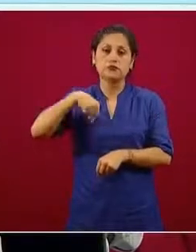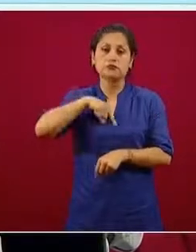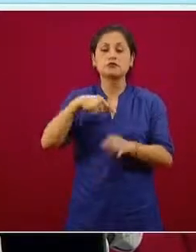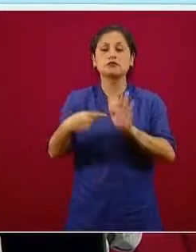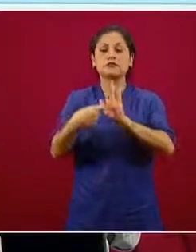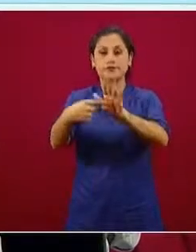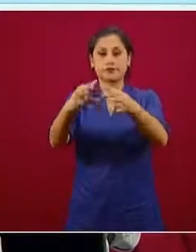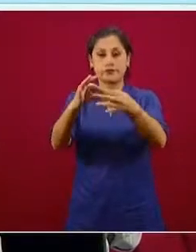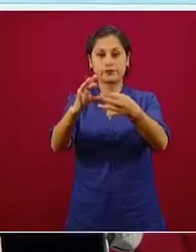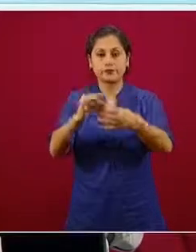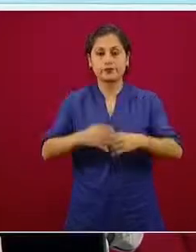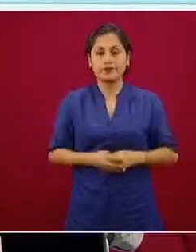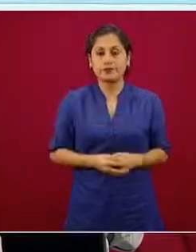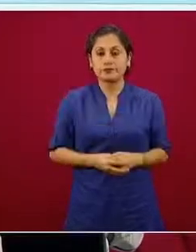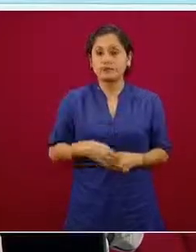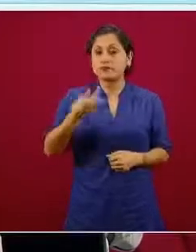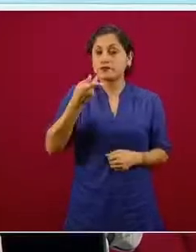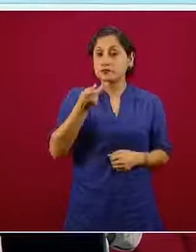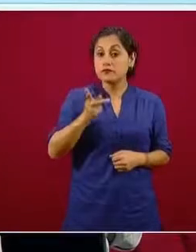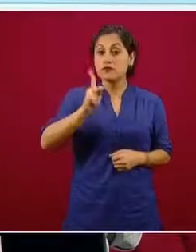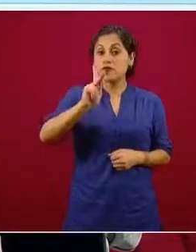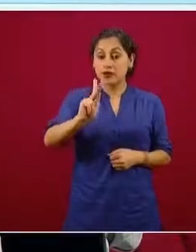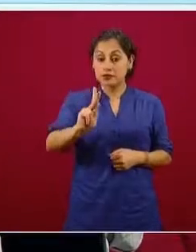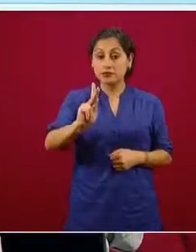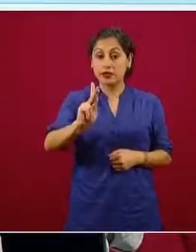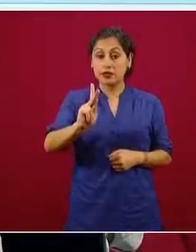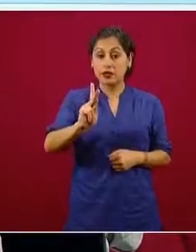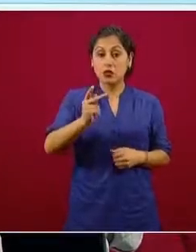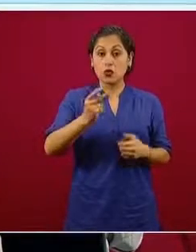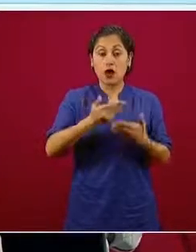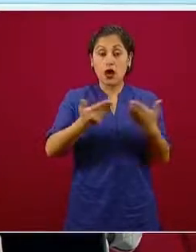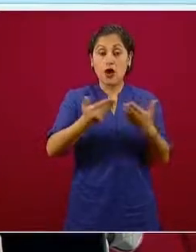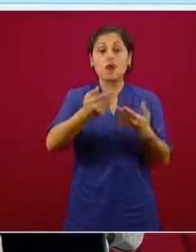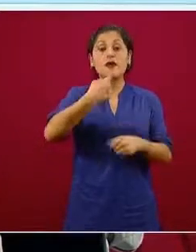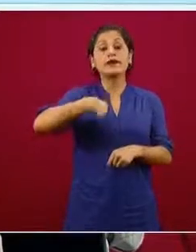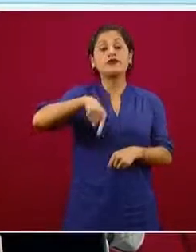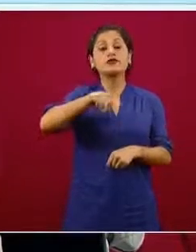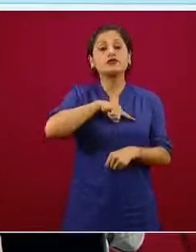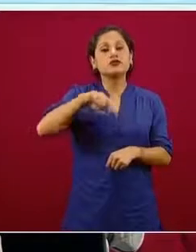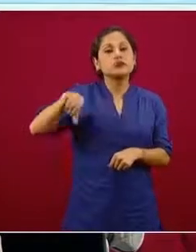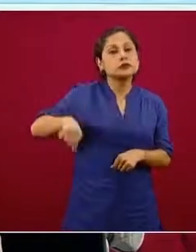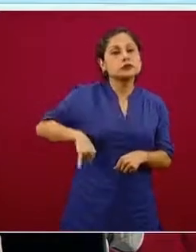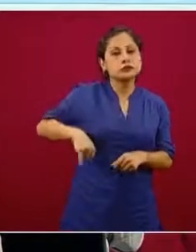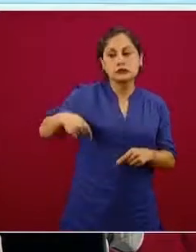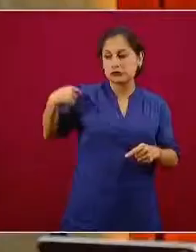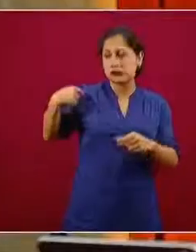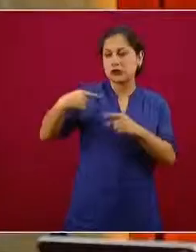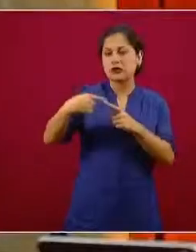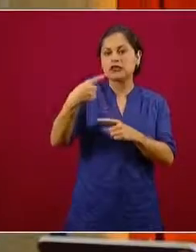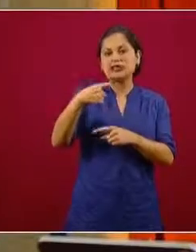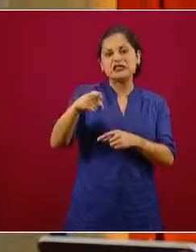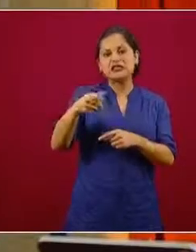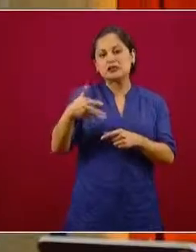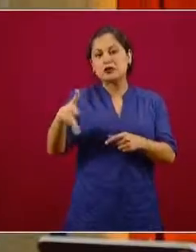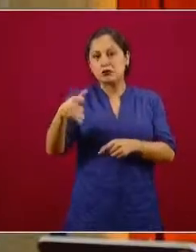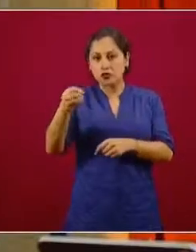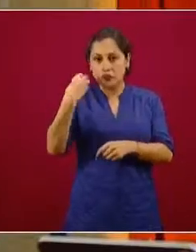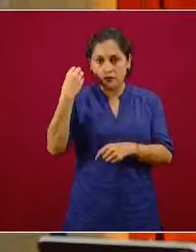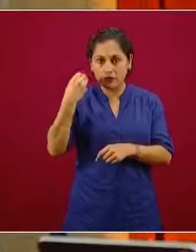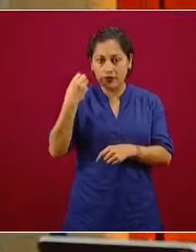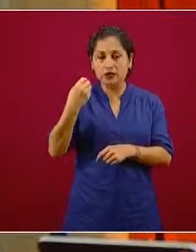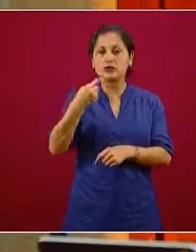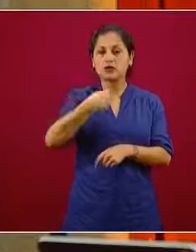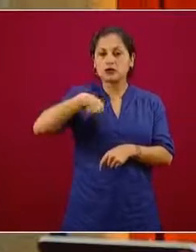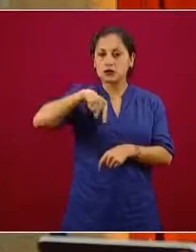Pero nos interesa, como lo hemos hecho en todas estas ciento y tantas conferencias, que podamos